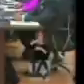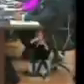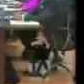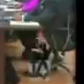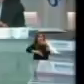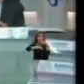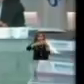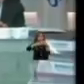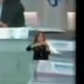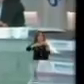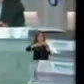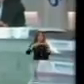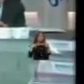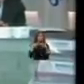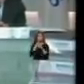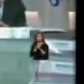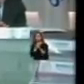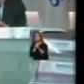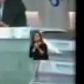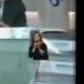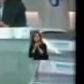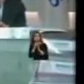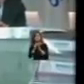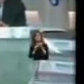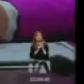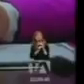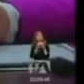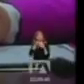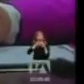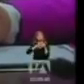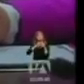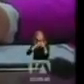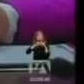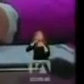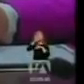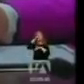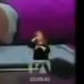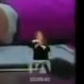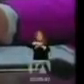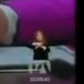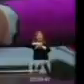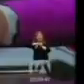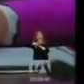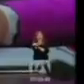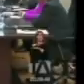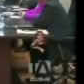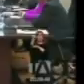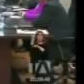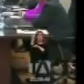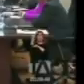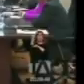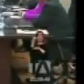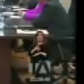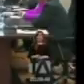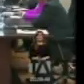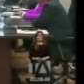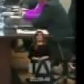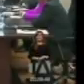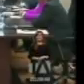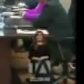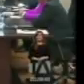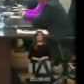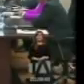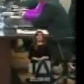para impugnar a los postulantes vencerá a las 5 de la tarde de este jueves. En Quito, Freddy